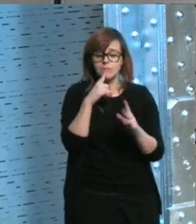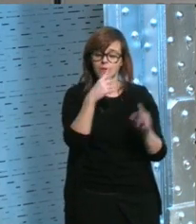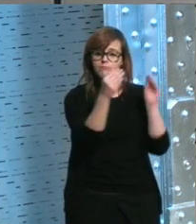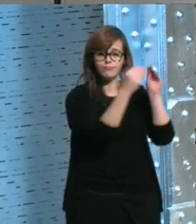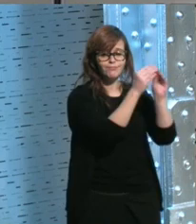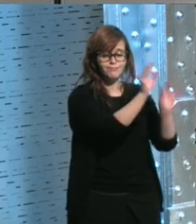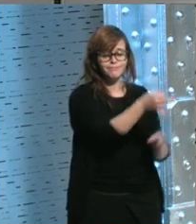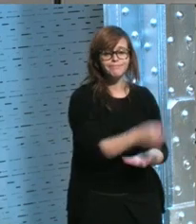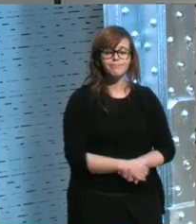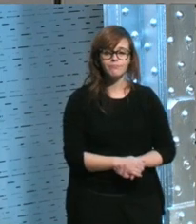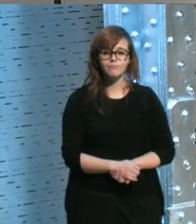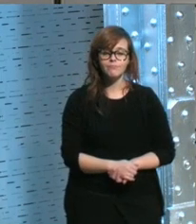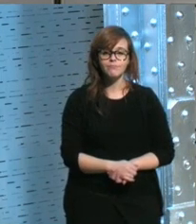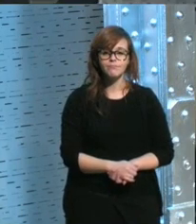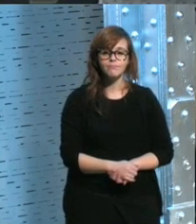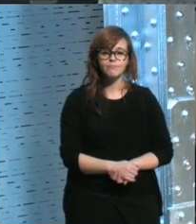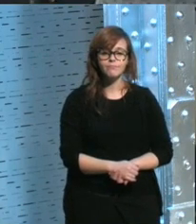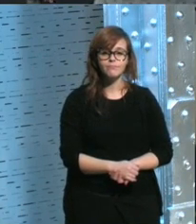acuerdo.